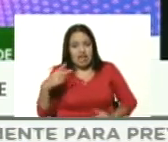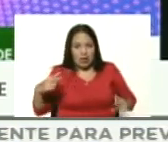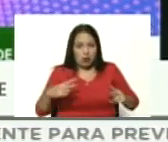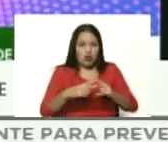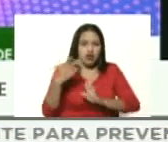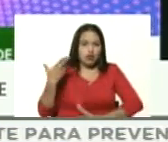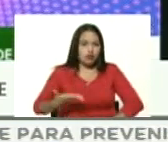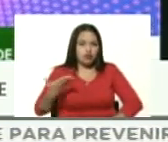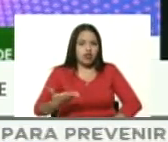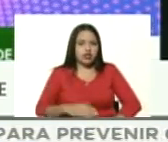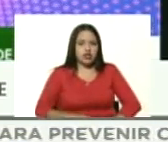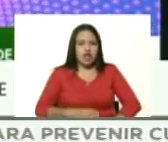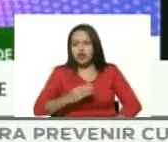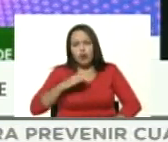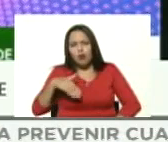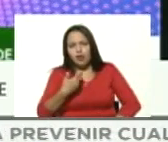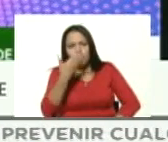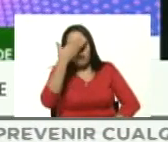importante que no podemos soslayar,